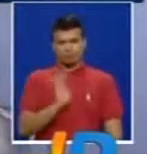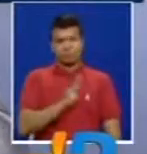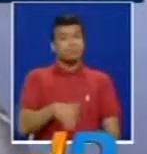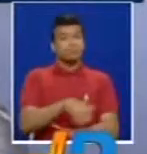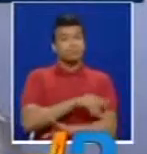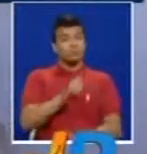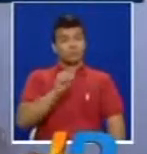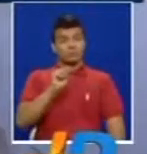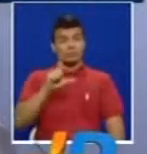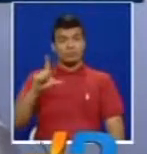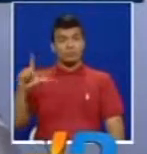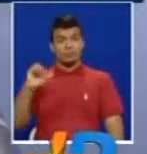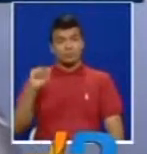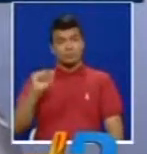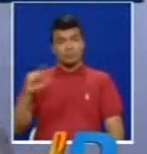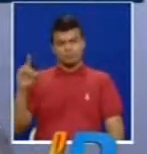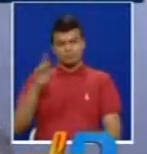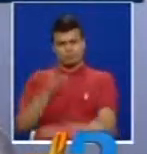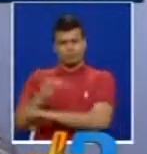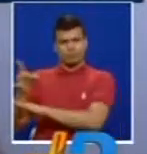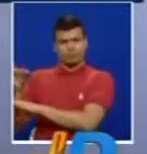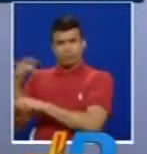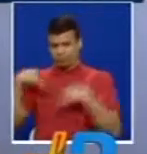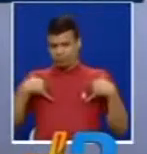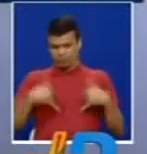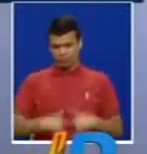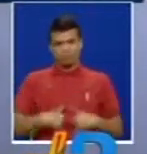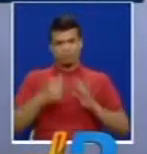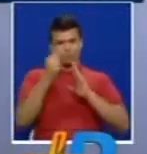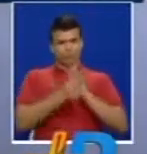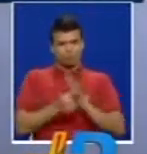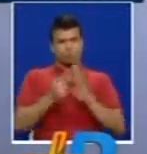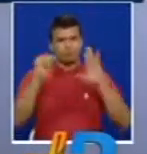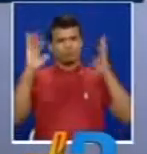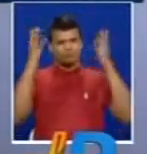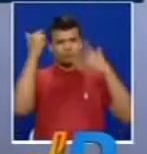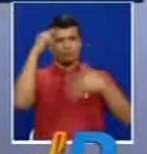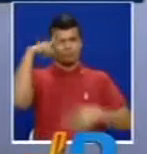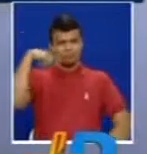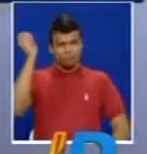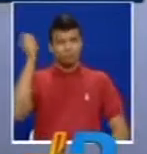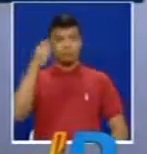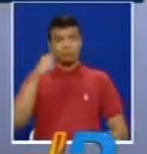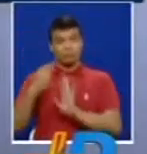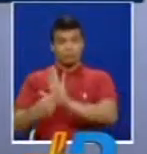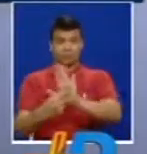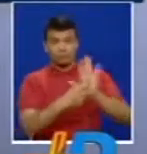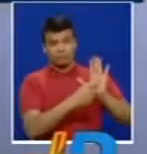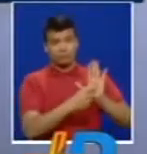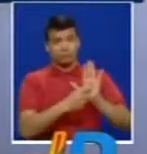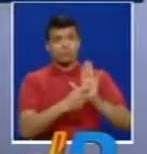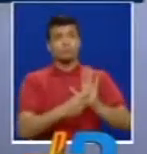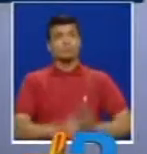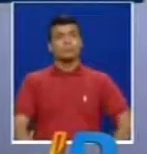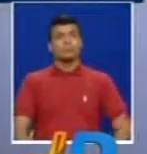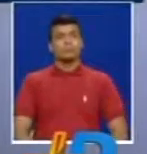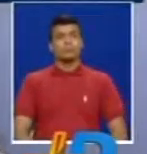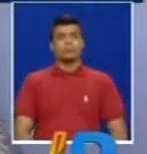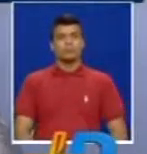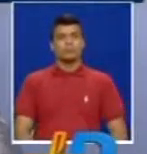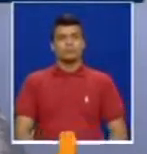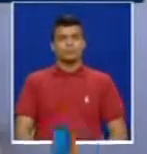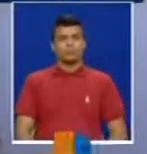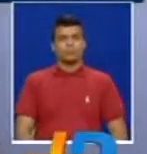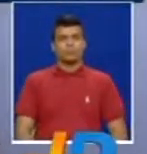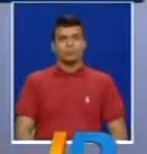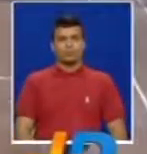Falla en tenis, fueron subcampeones. Con la gala de Orlando Marmolejo, la mejor tienda de trajes exclusivos para bodas, grados, fiestas y eventos especiales, el tenis